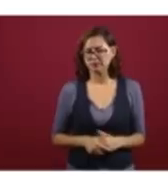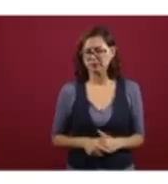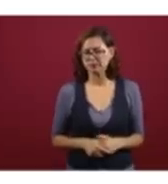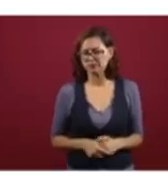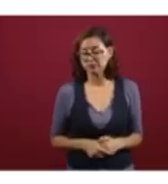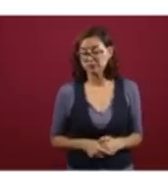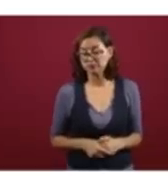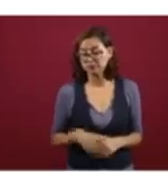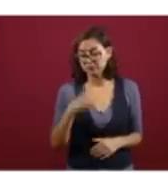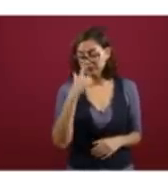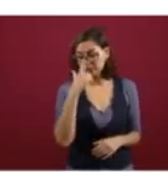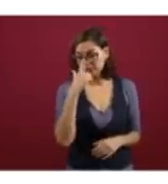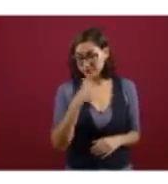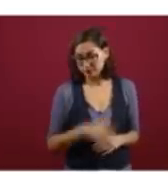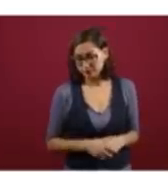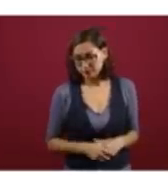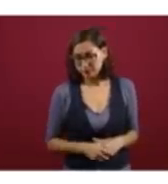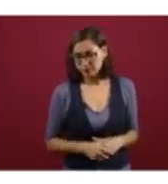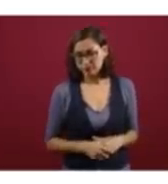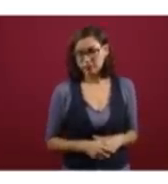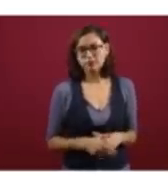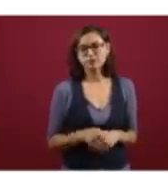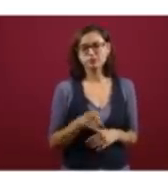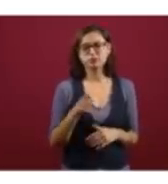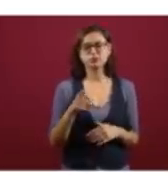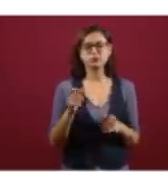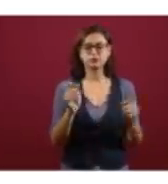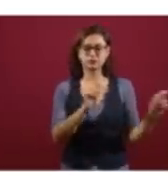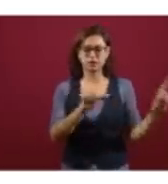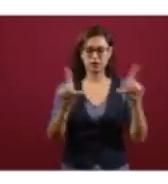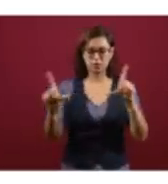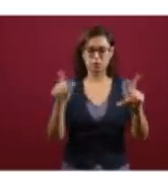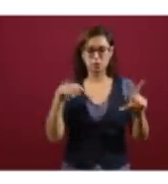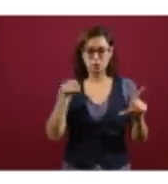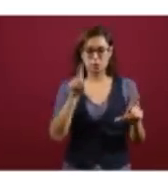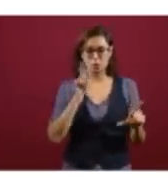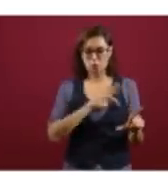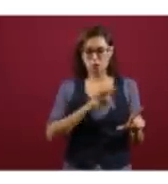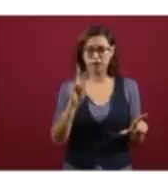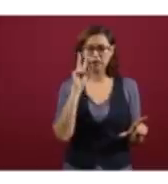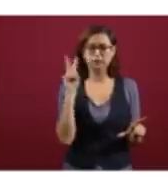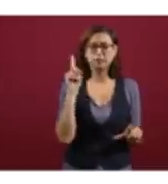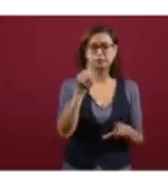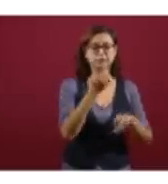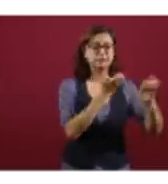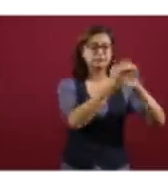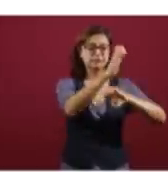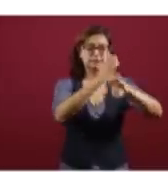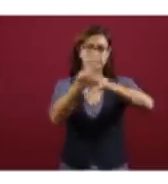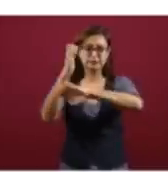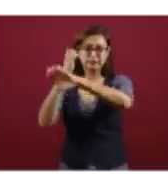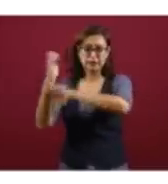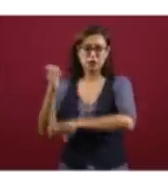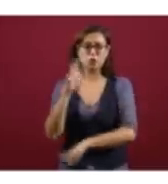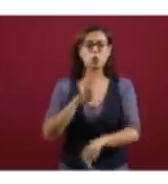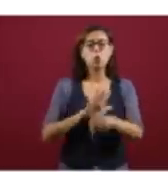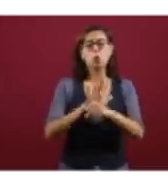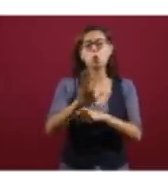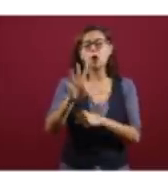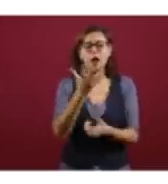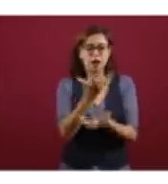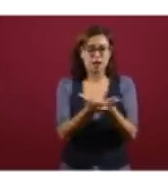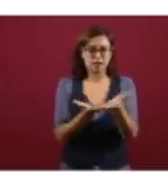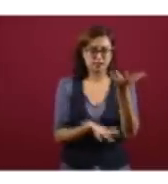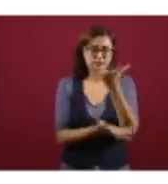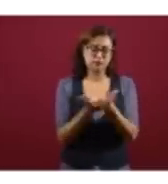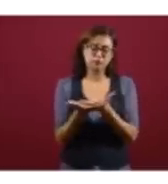el número de acciones por sector y por estado. La mayor cantidad de acciones pues se